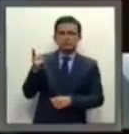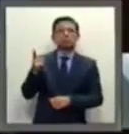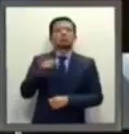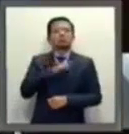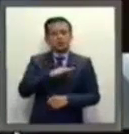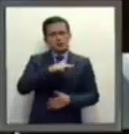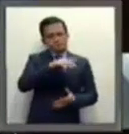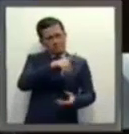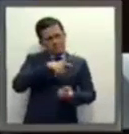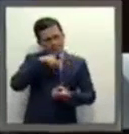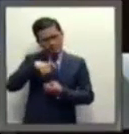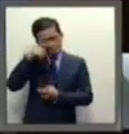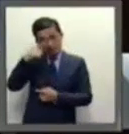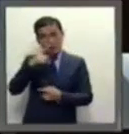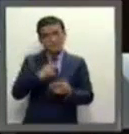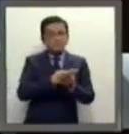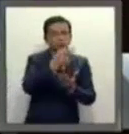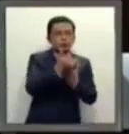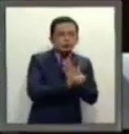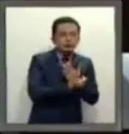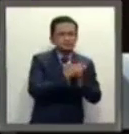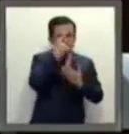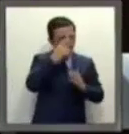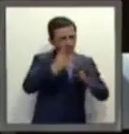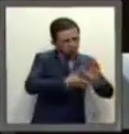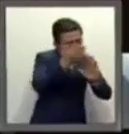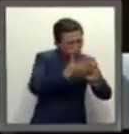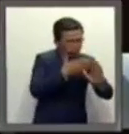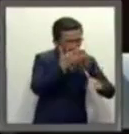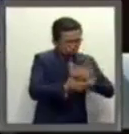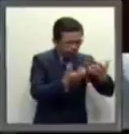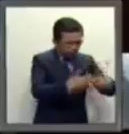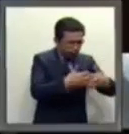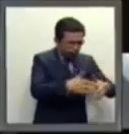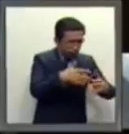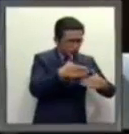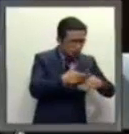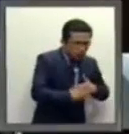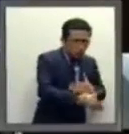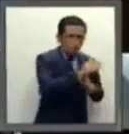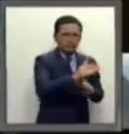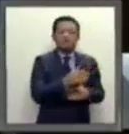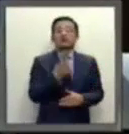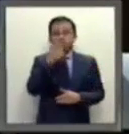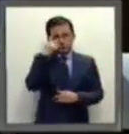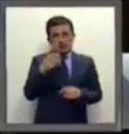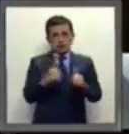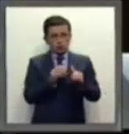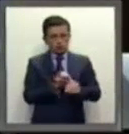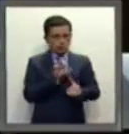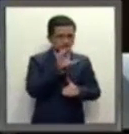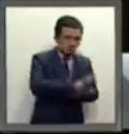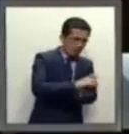percibirá ingresos por proyectos de infraestructura productiva de largo plazo, de inversión financiada directa